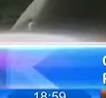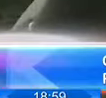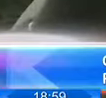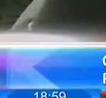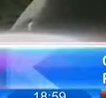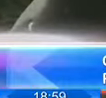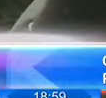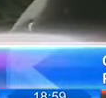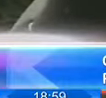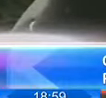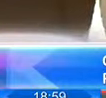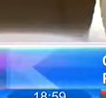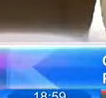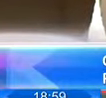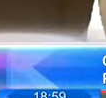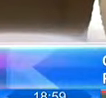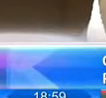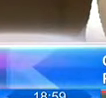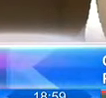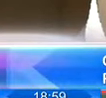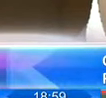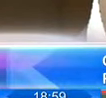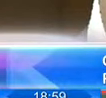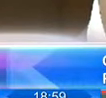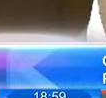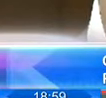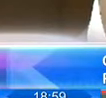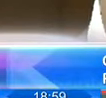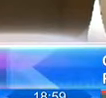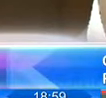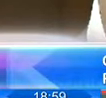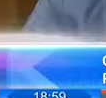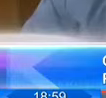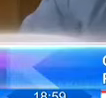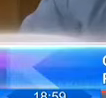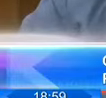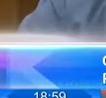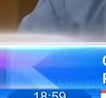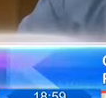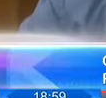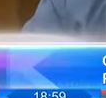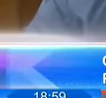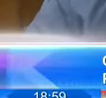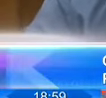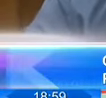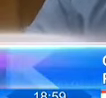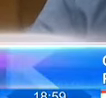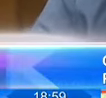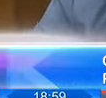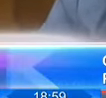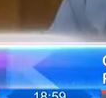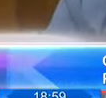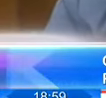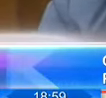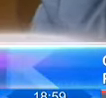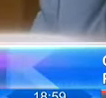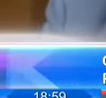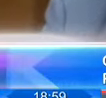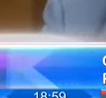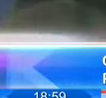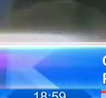en el oficialismo quedaban satisfechos con la exposición. Aseguraban que para el consejo era casi imposible detectar una irregularidad en el comportamiento